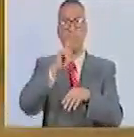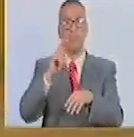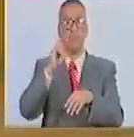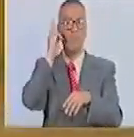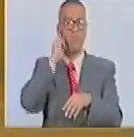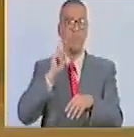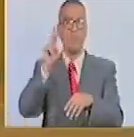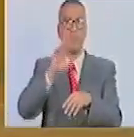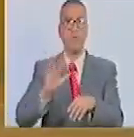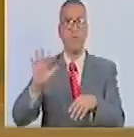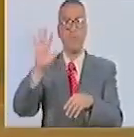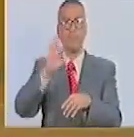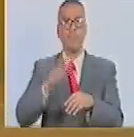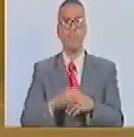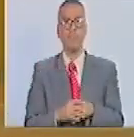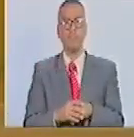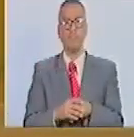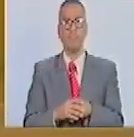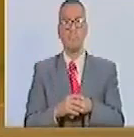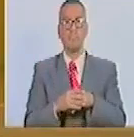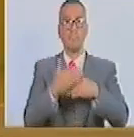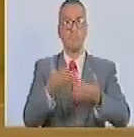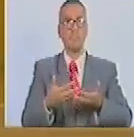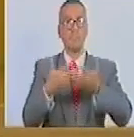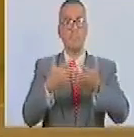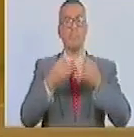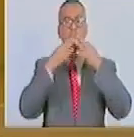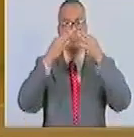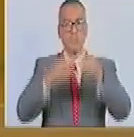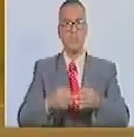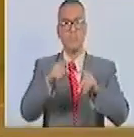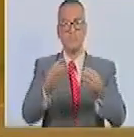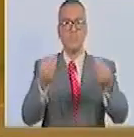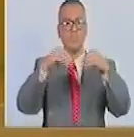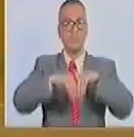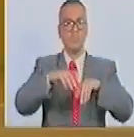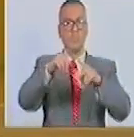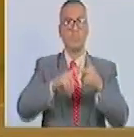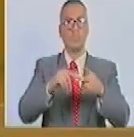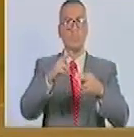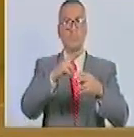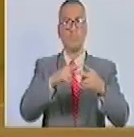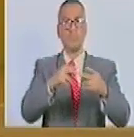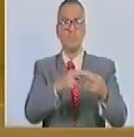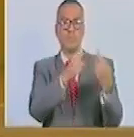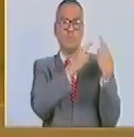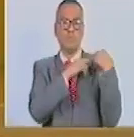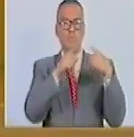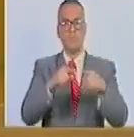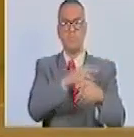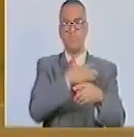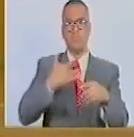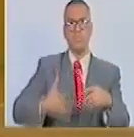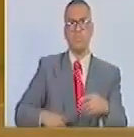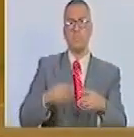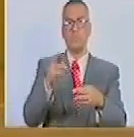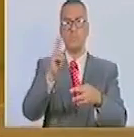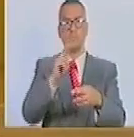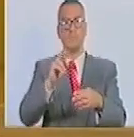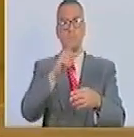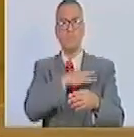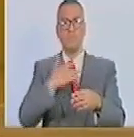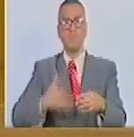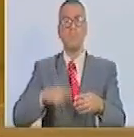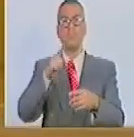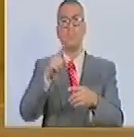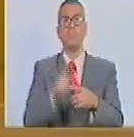República Bolivariana de Venezuela haga entrega formal del presente acuerdo a la honorable representación diplomática de la República